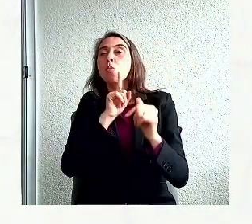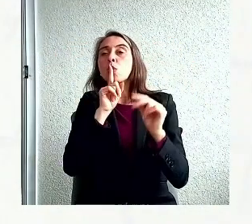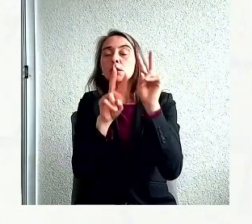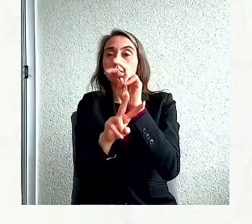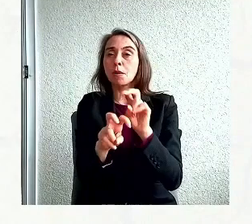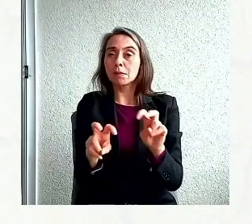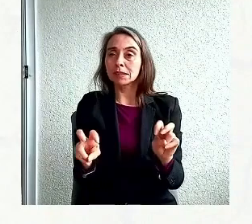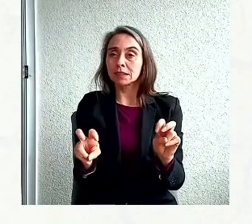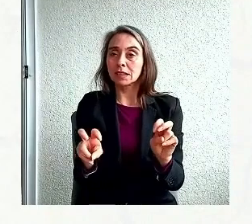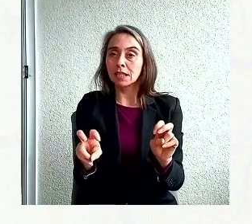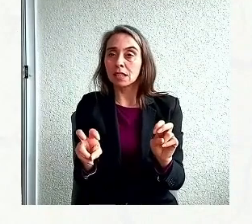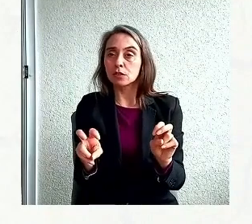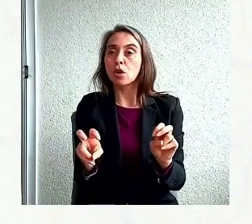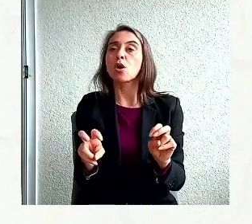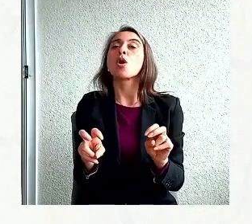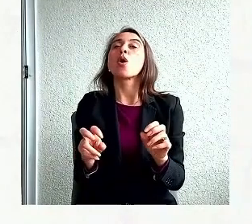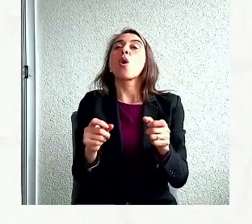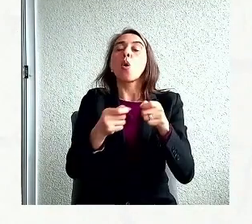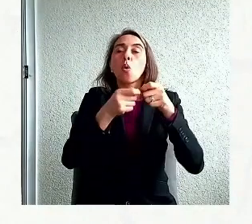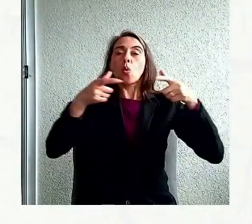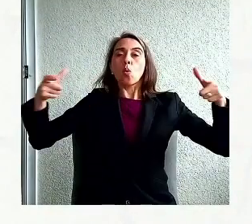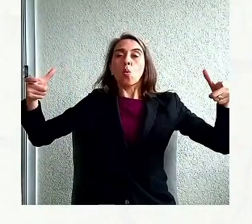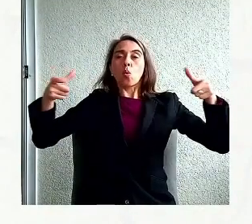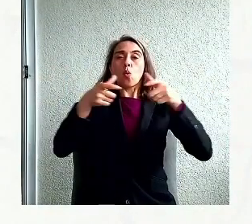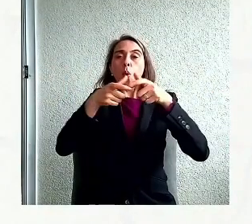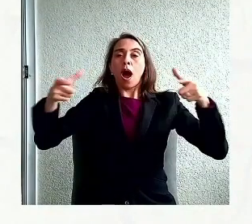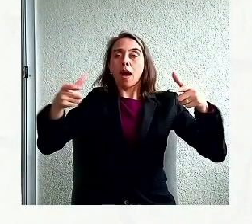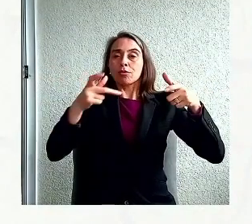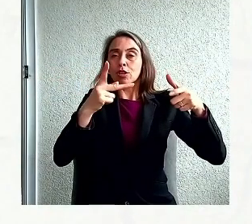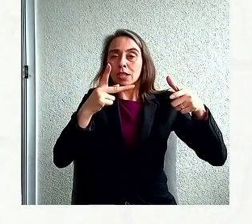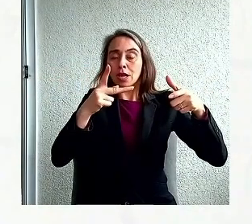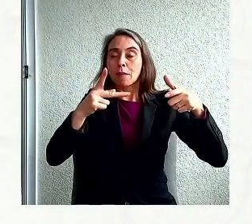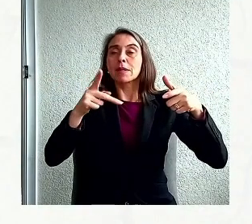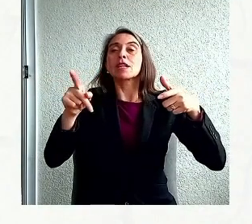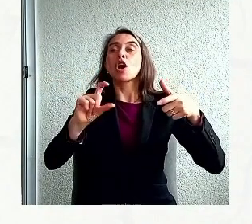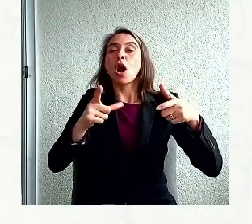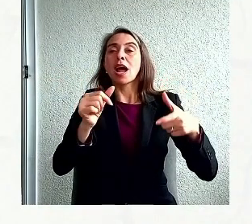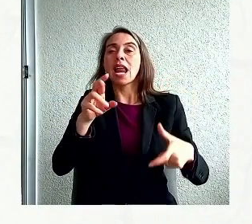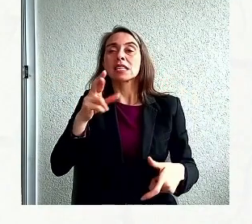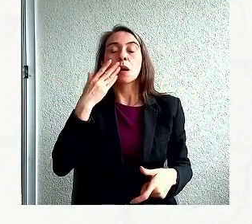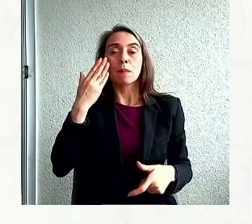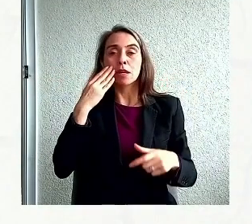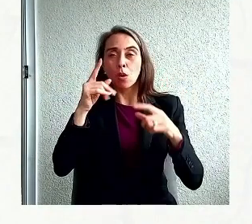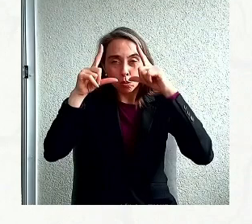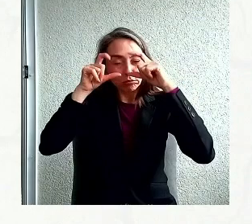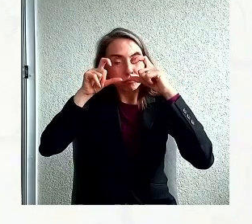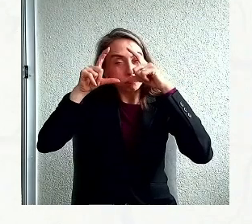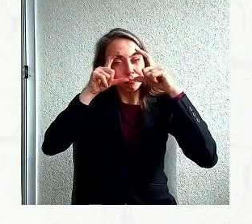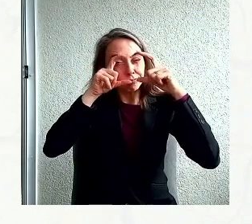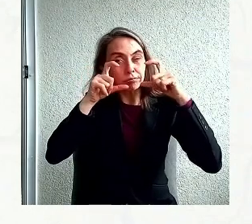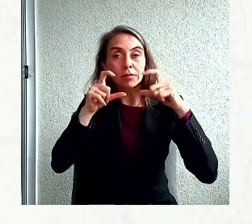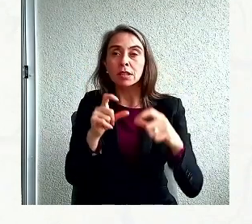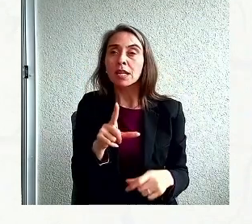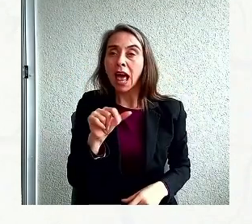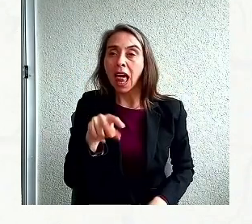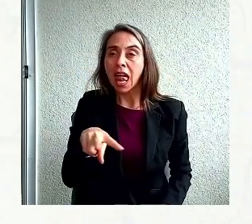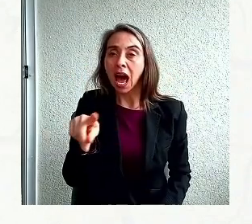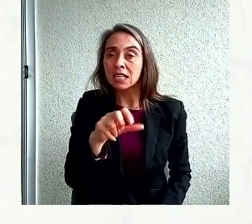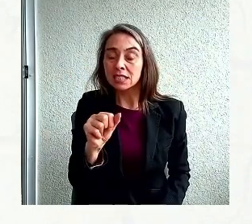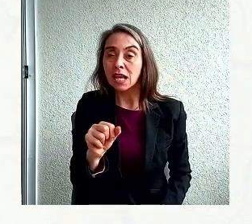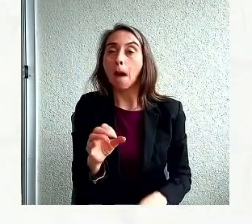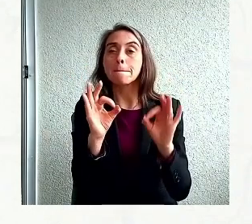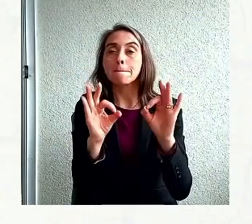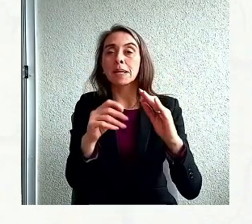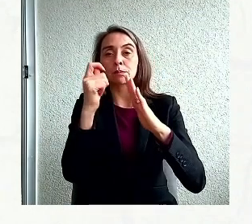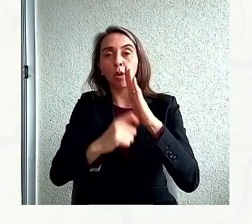durante el mismo periodo en que realizamos el muestreo, o sea, entre el año 2004 y 2014, para un periodo de 10 años, que la variación en el glaciar Bello